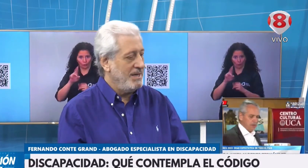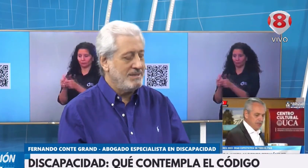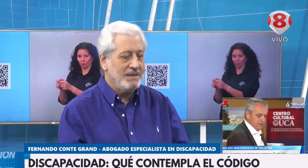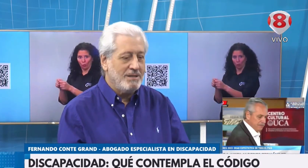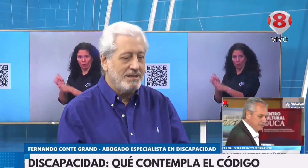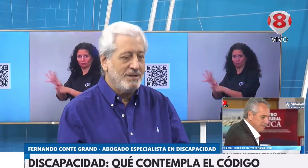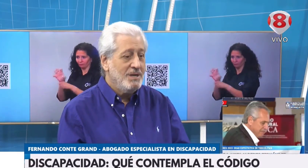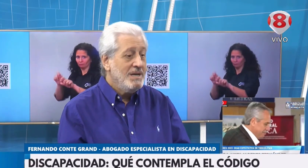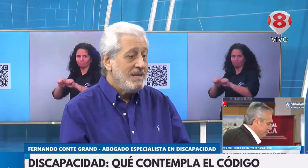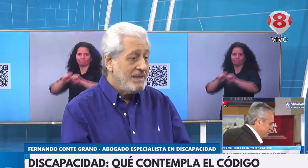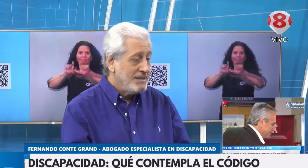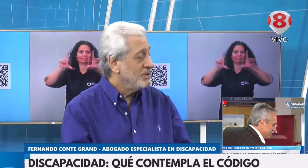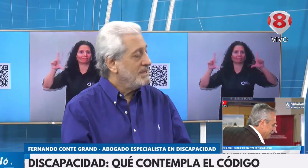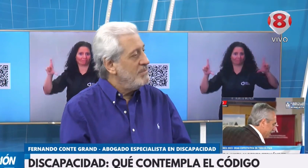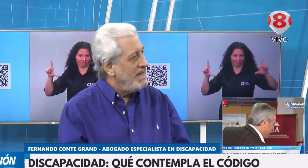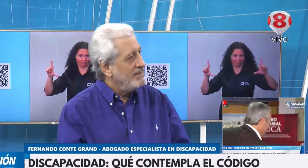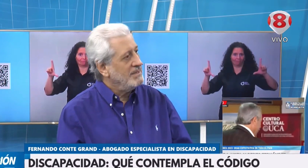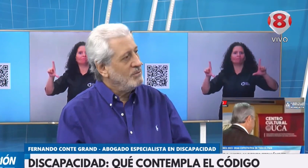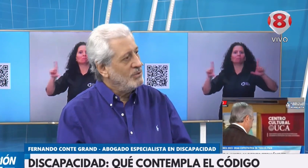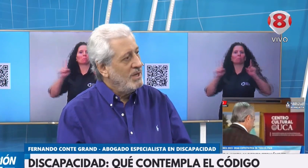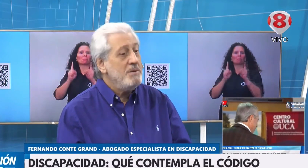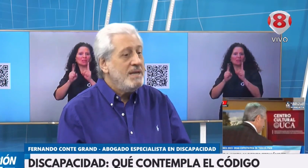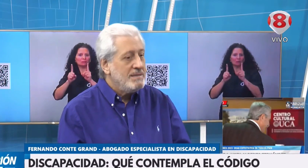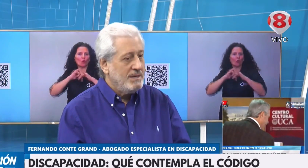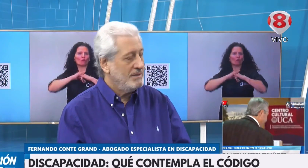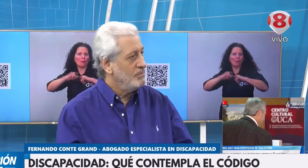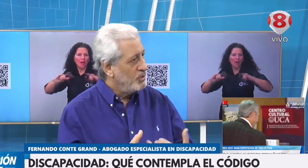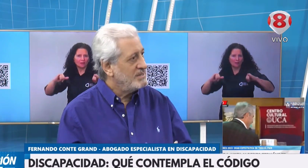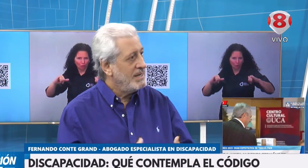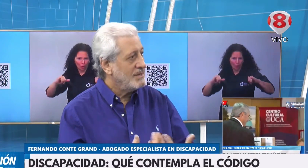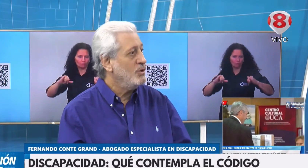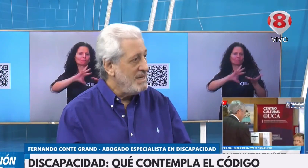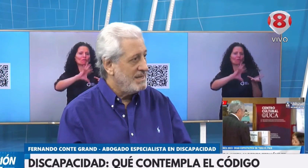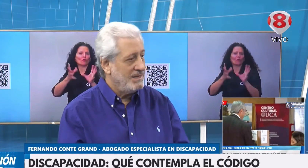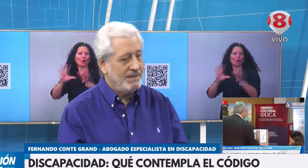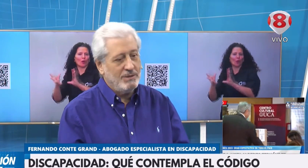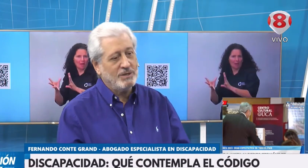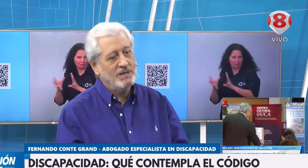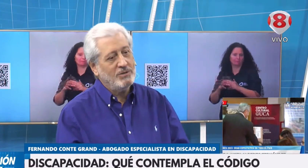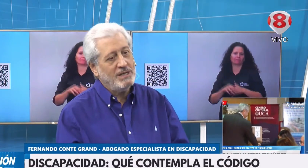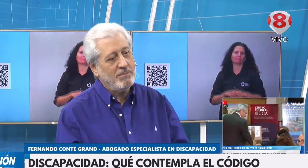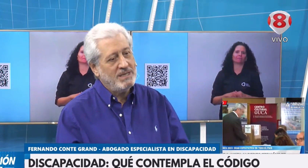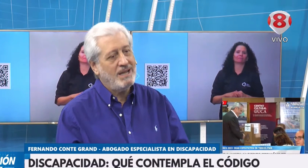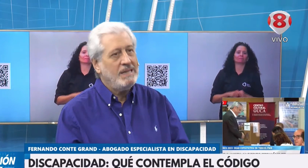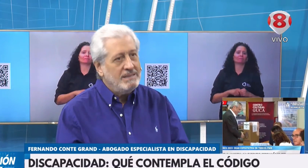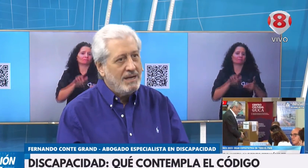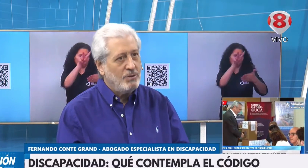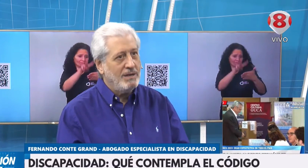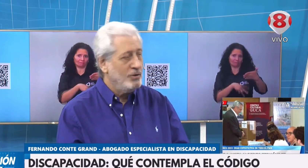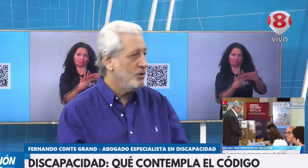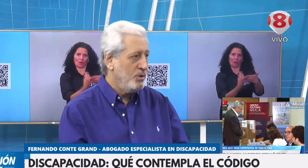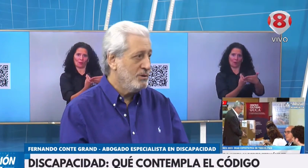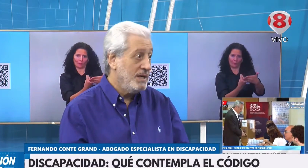relatividades si cabe el término y el derecho a votar también cuando Es evidente como podría ser el caso de mi hija que una persona con discapacidad